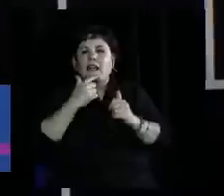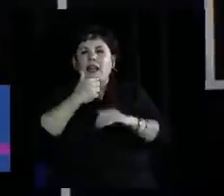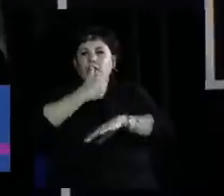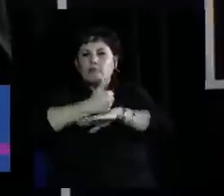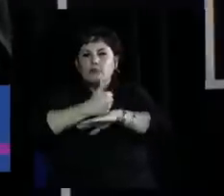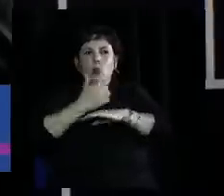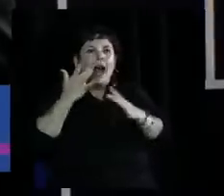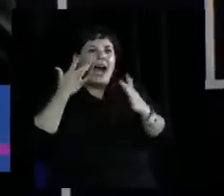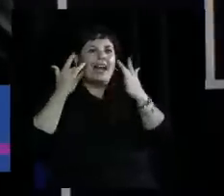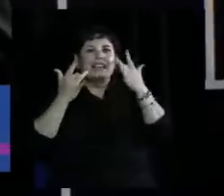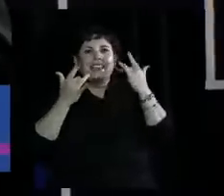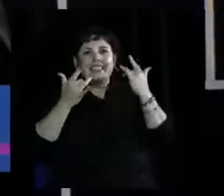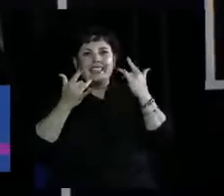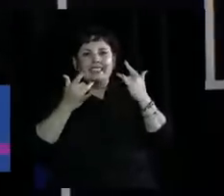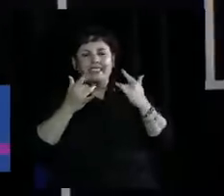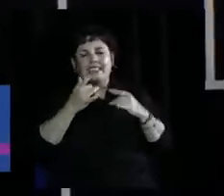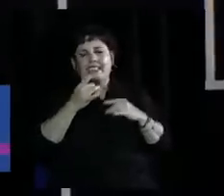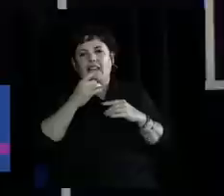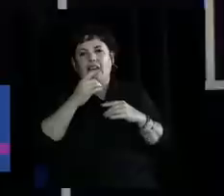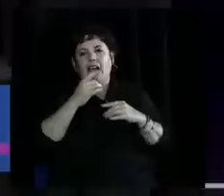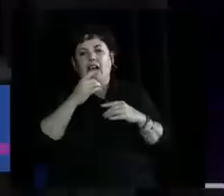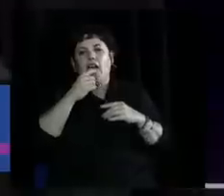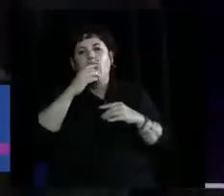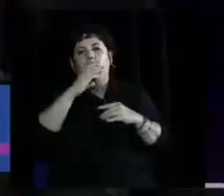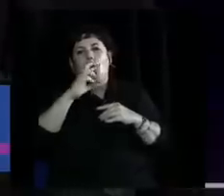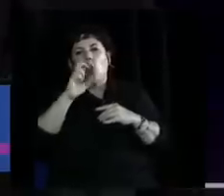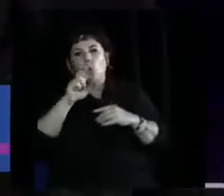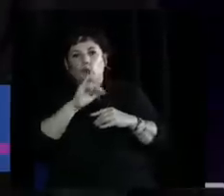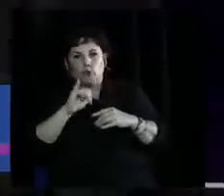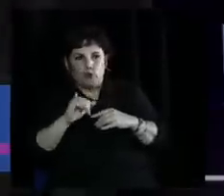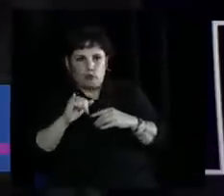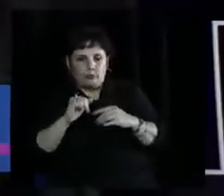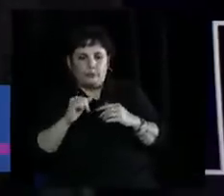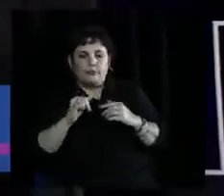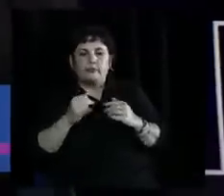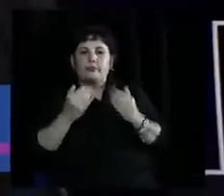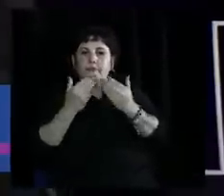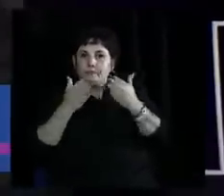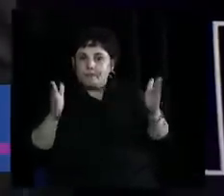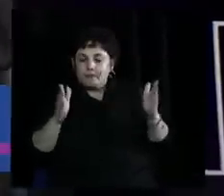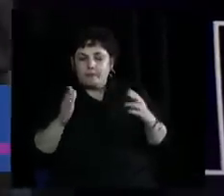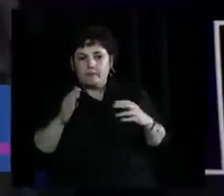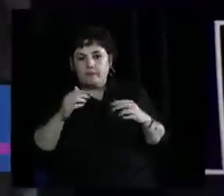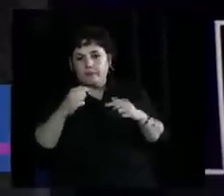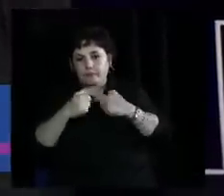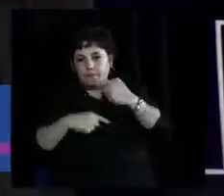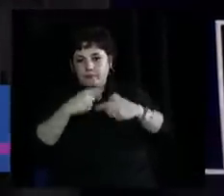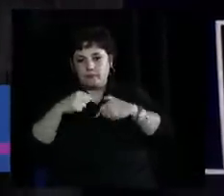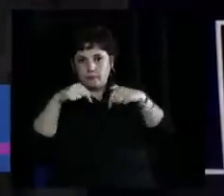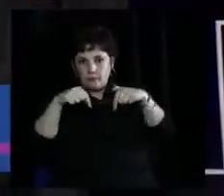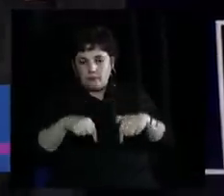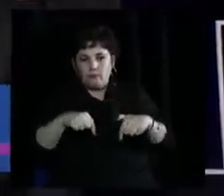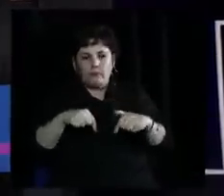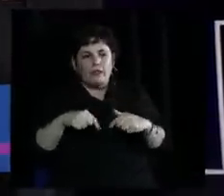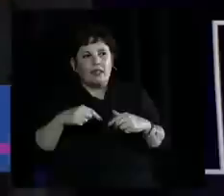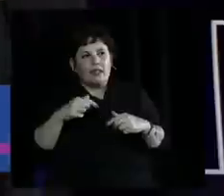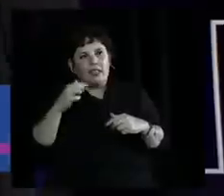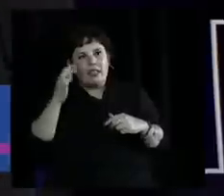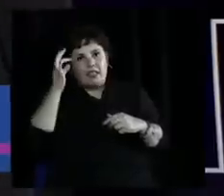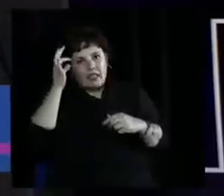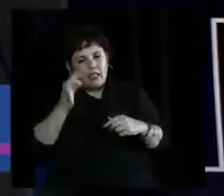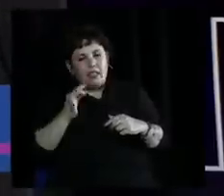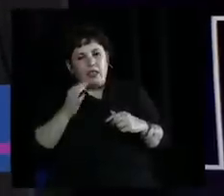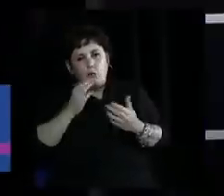del artista plástico Alejandro Cruz. Para iniciar el programa de hoy, tengo que